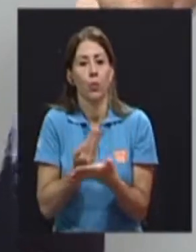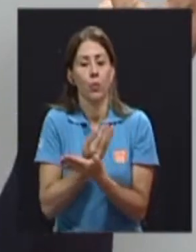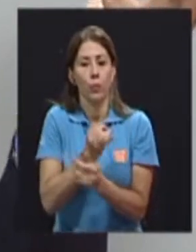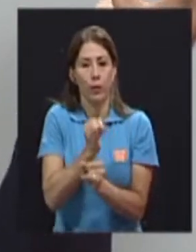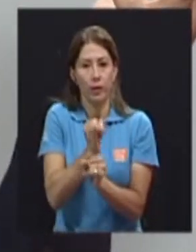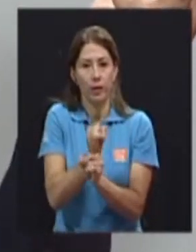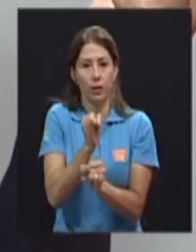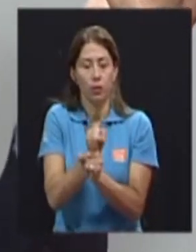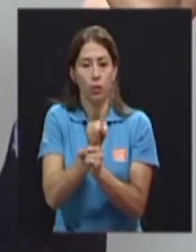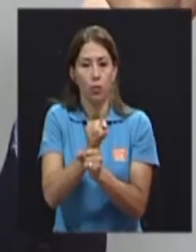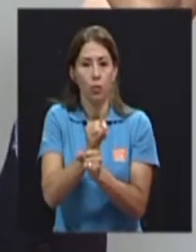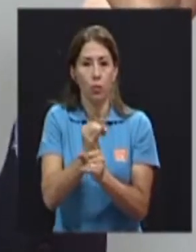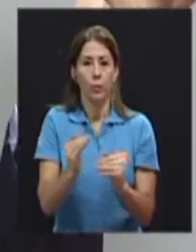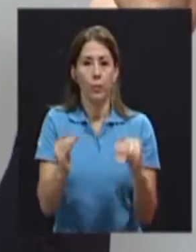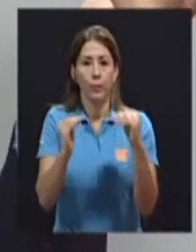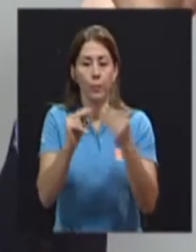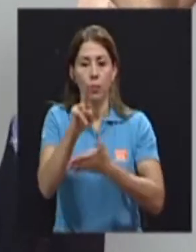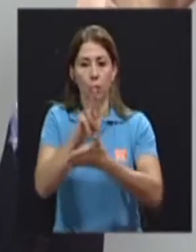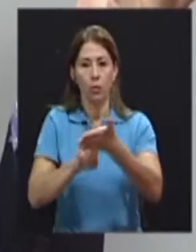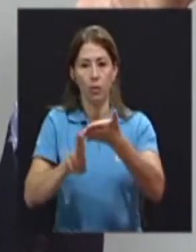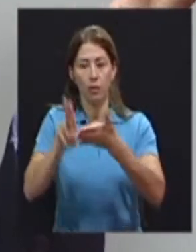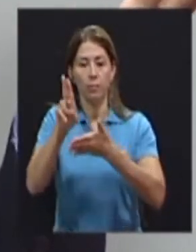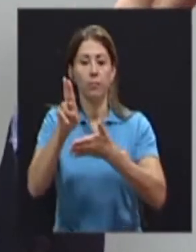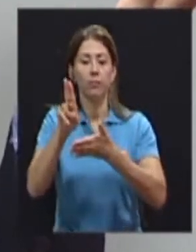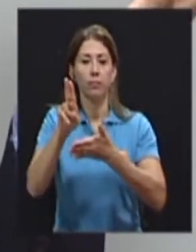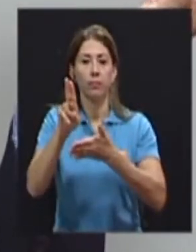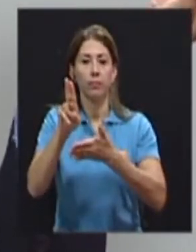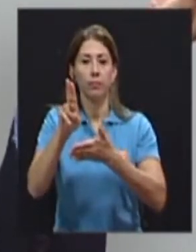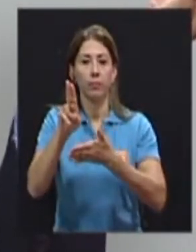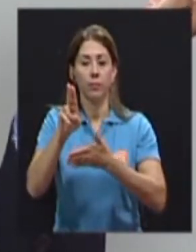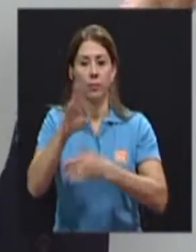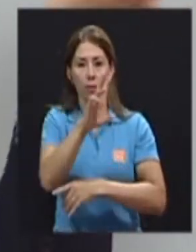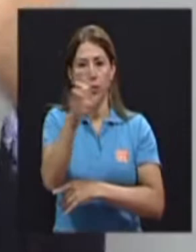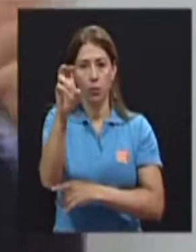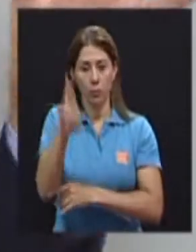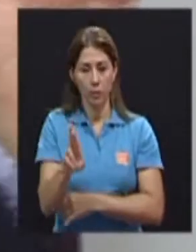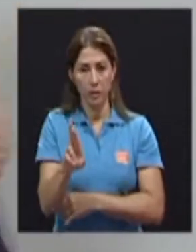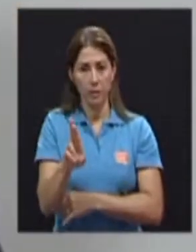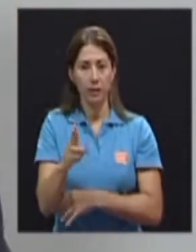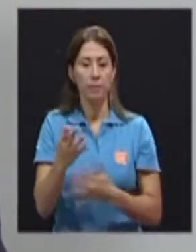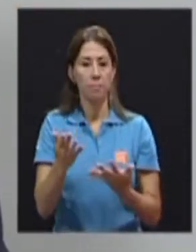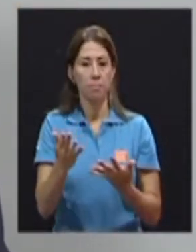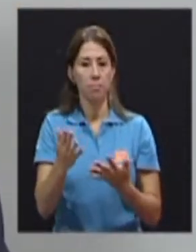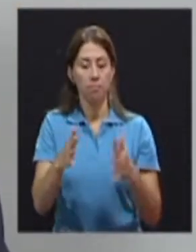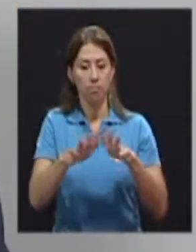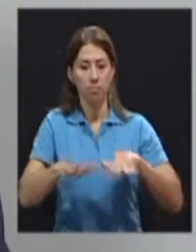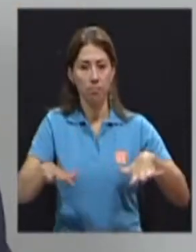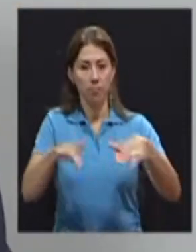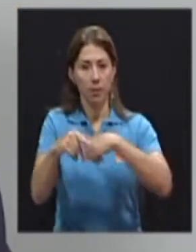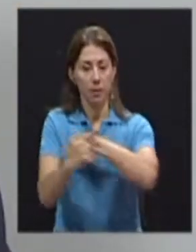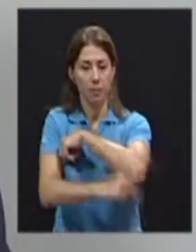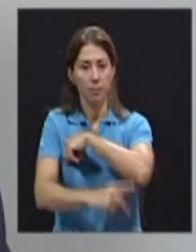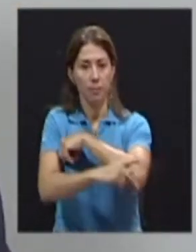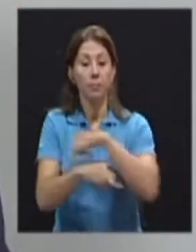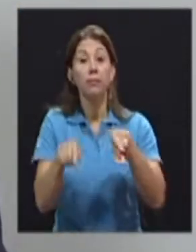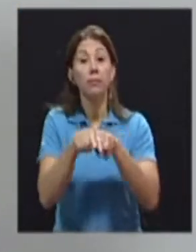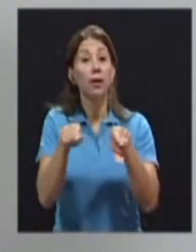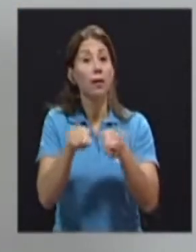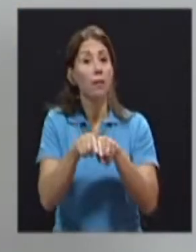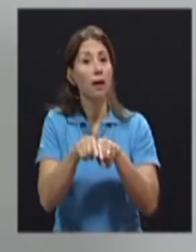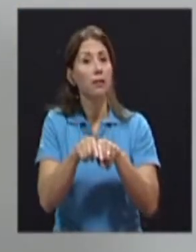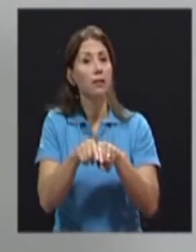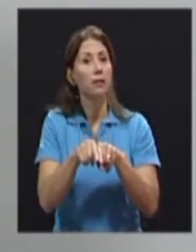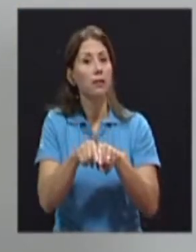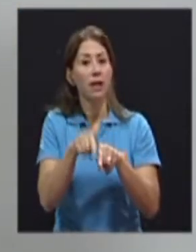institutos universitarios de este país, que además en algunos sentidos no es tan